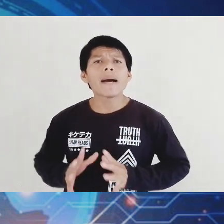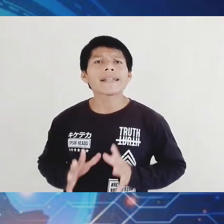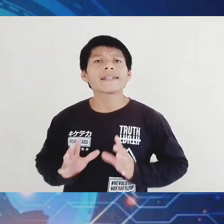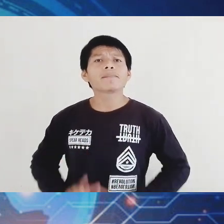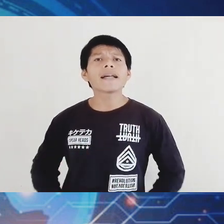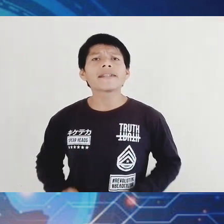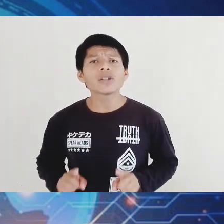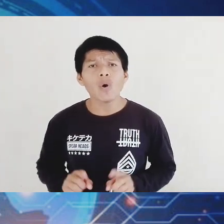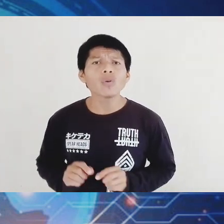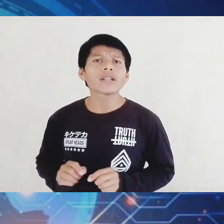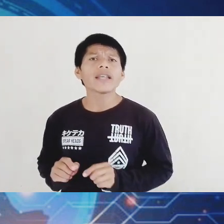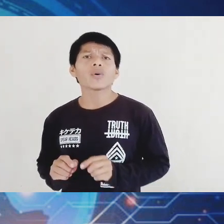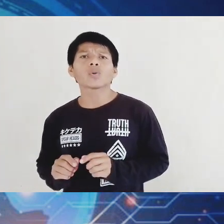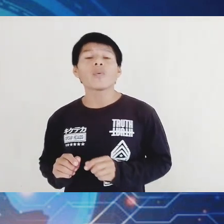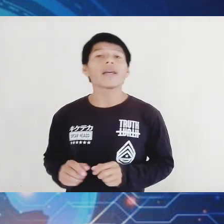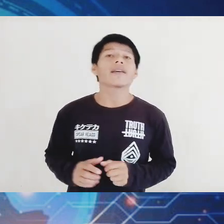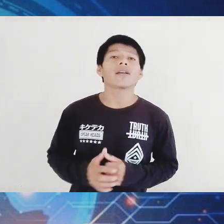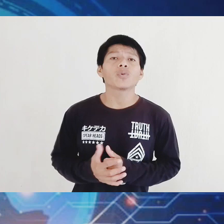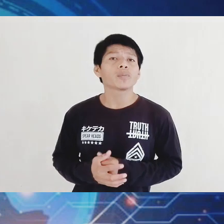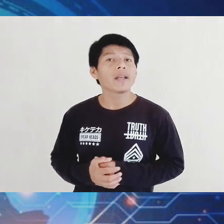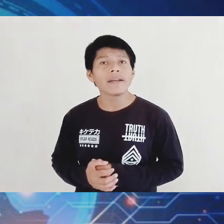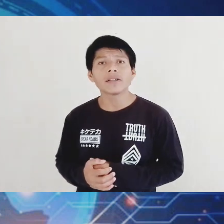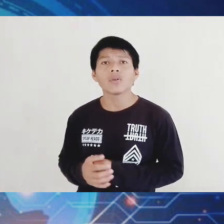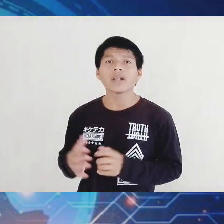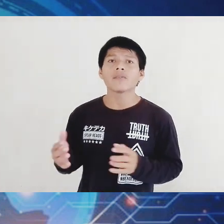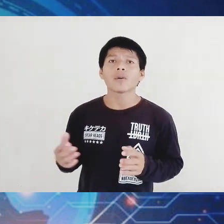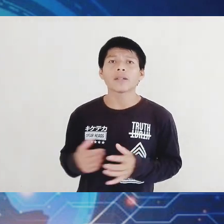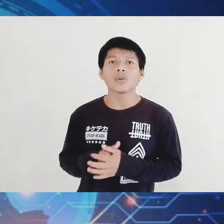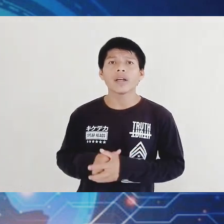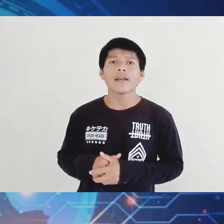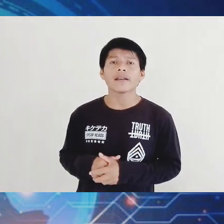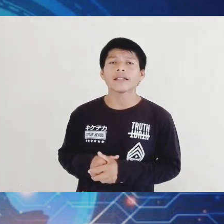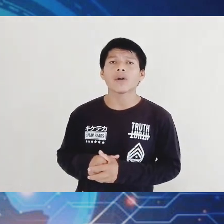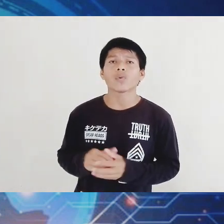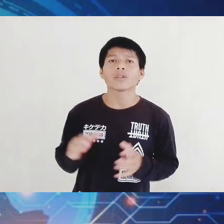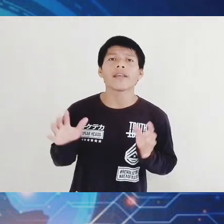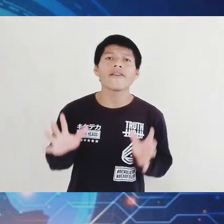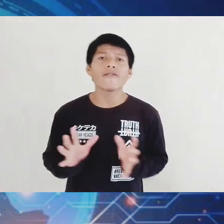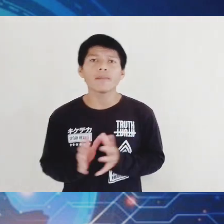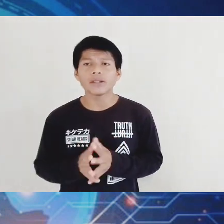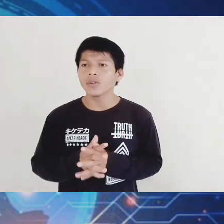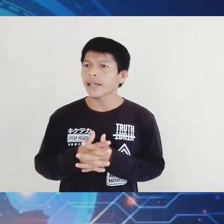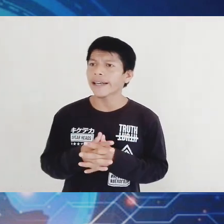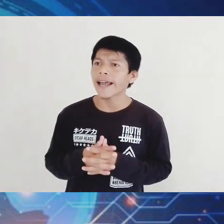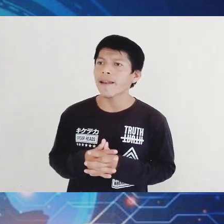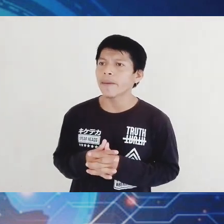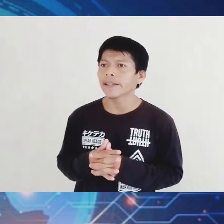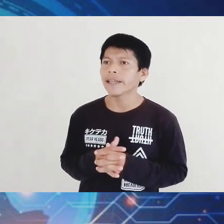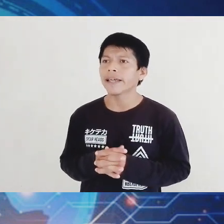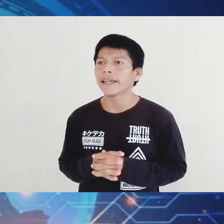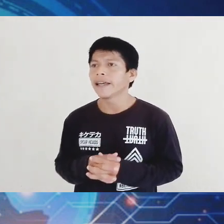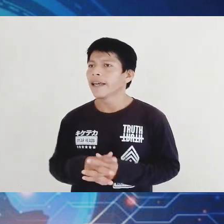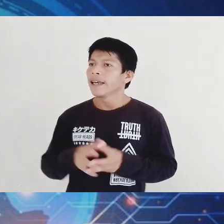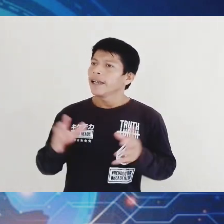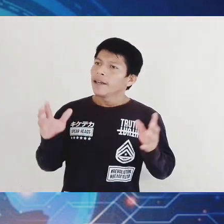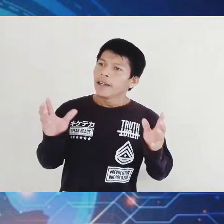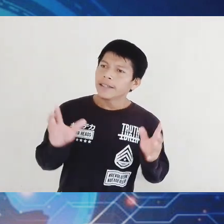un excelente martes. Martes 11 de octubre del año 2022, y hay información que darles a conocer. Información que